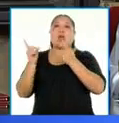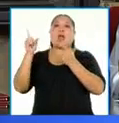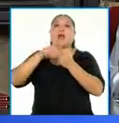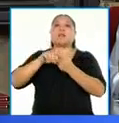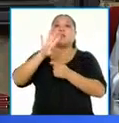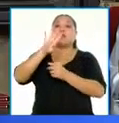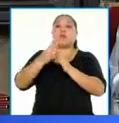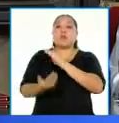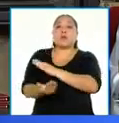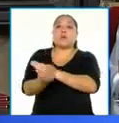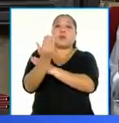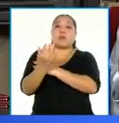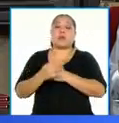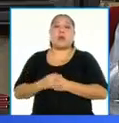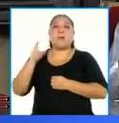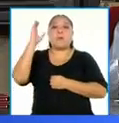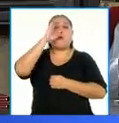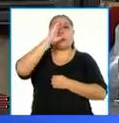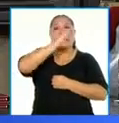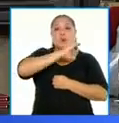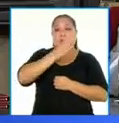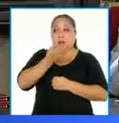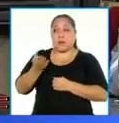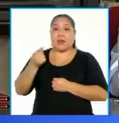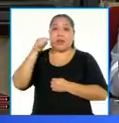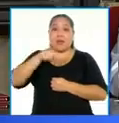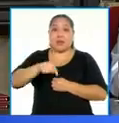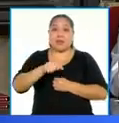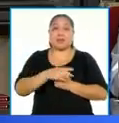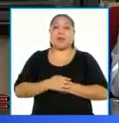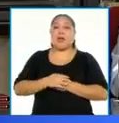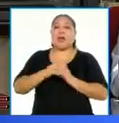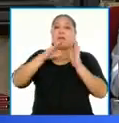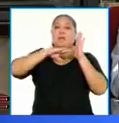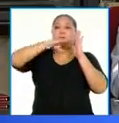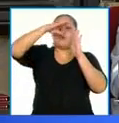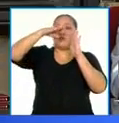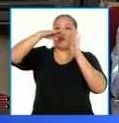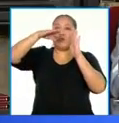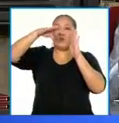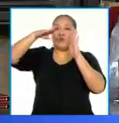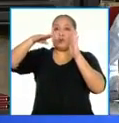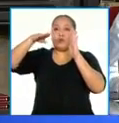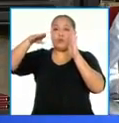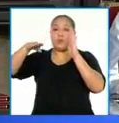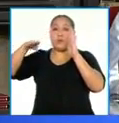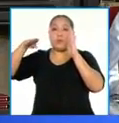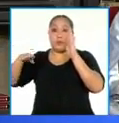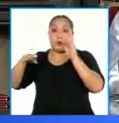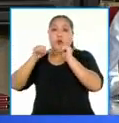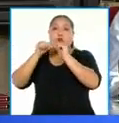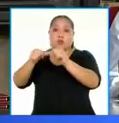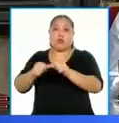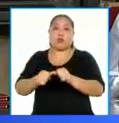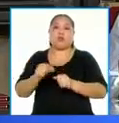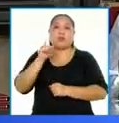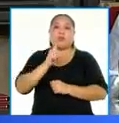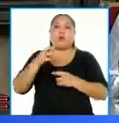4 de la mañana, buscar que esta desaceleración continúe. Es decir,